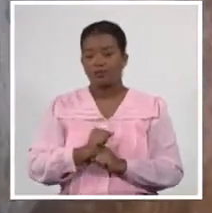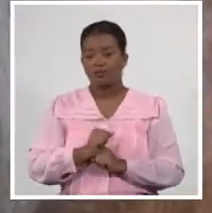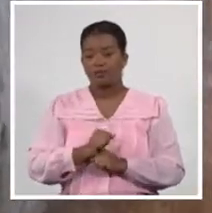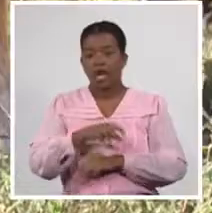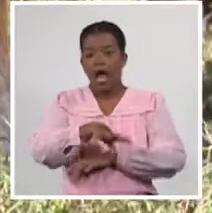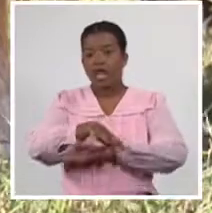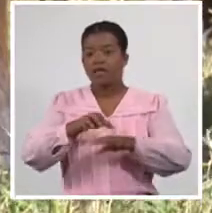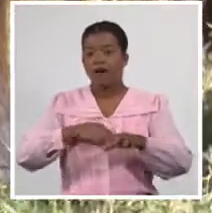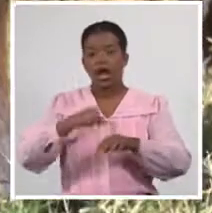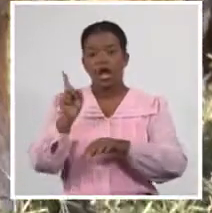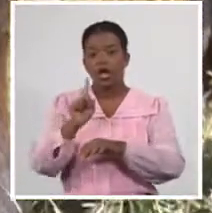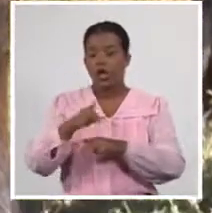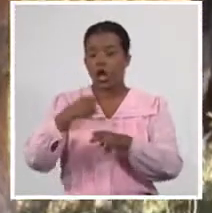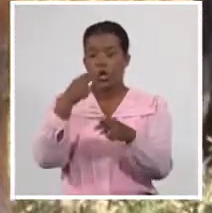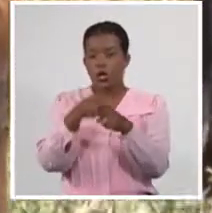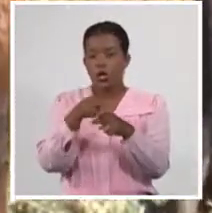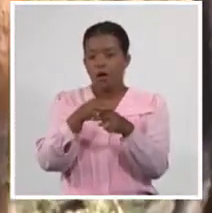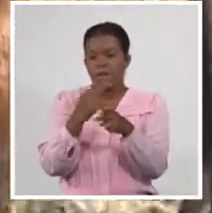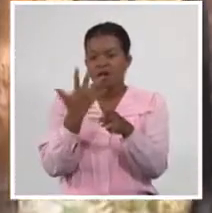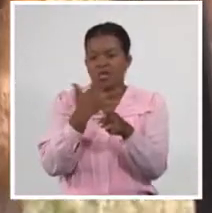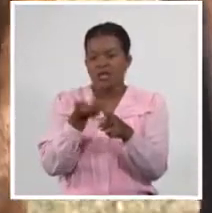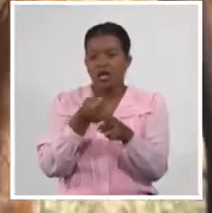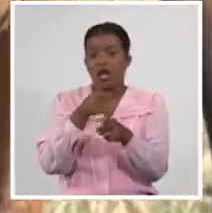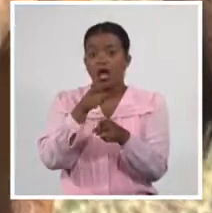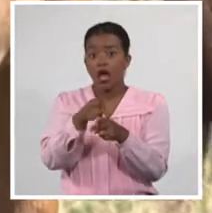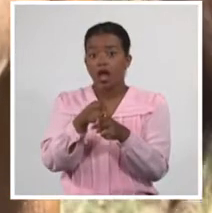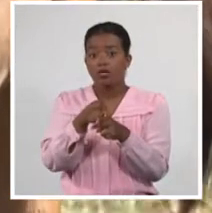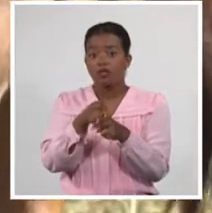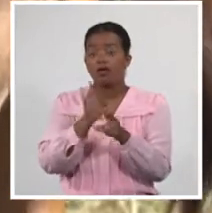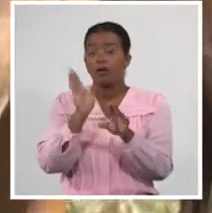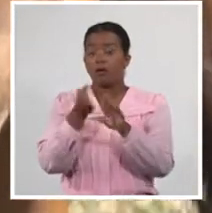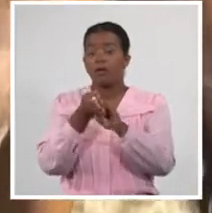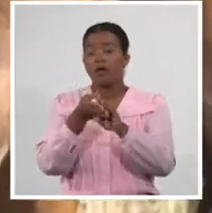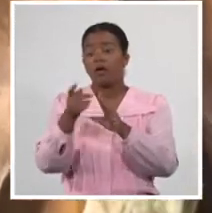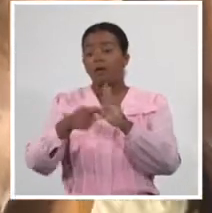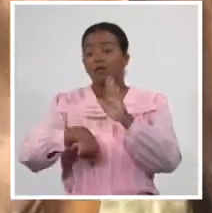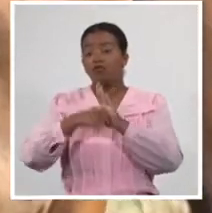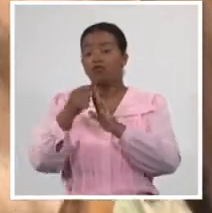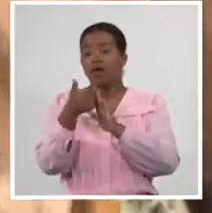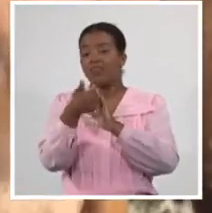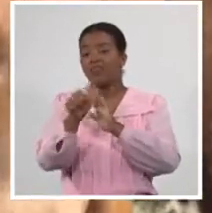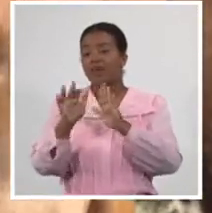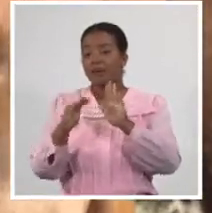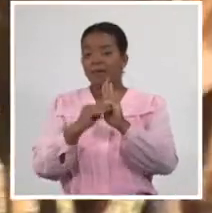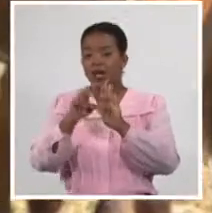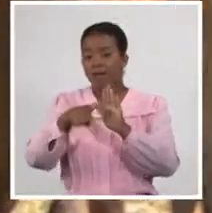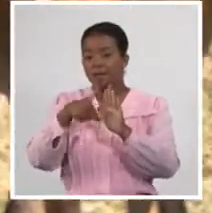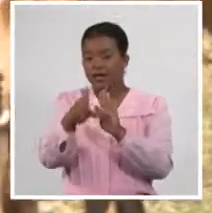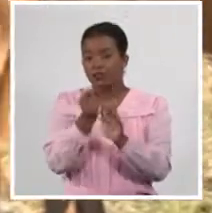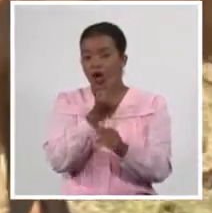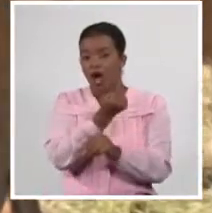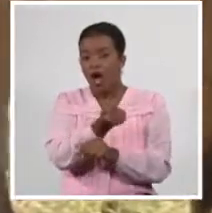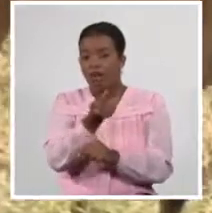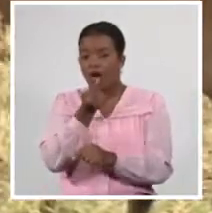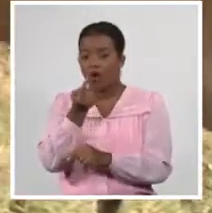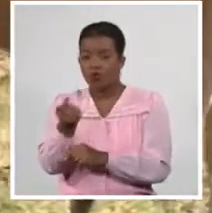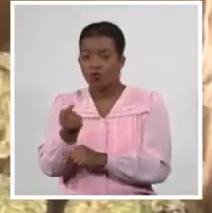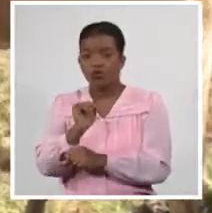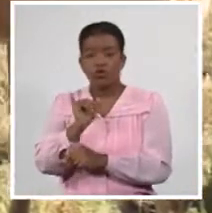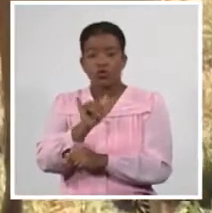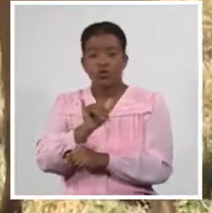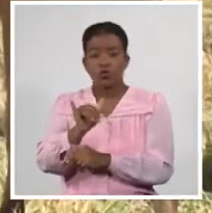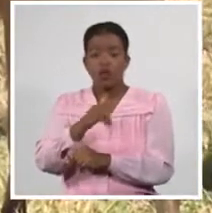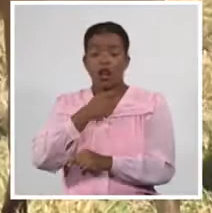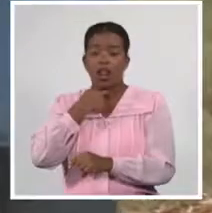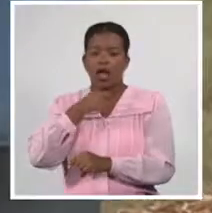lo cual se penaliza con diez mil pesos por cada uno no identificado y el decomiso en caso de existir evidencias